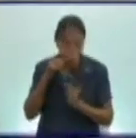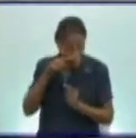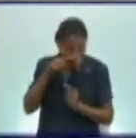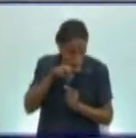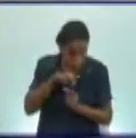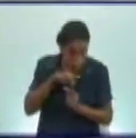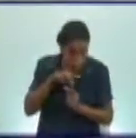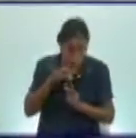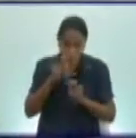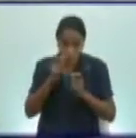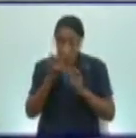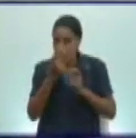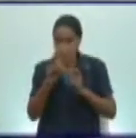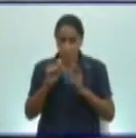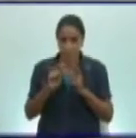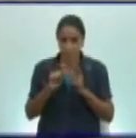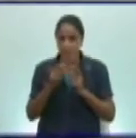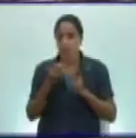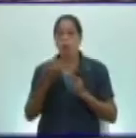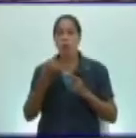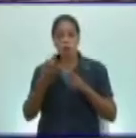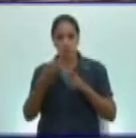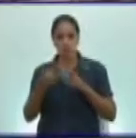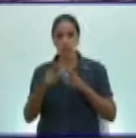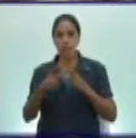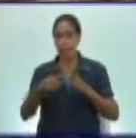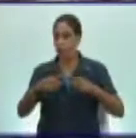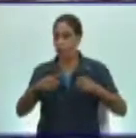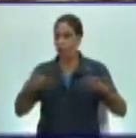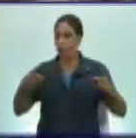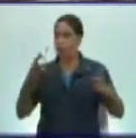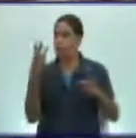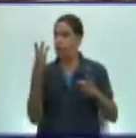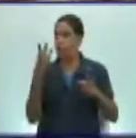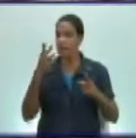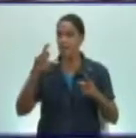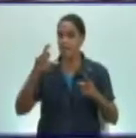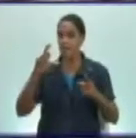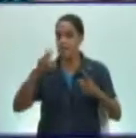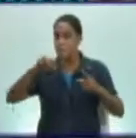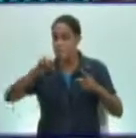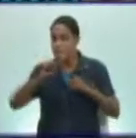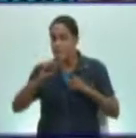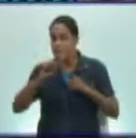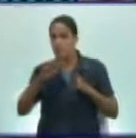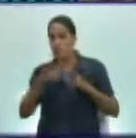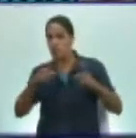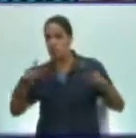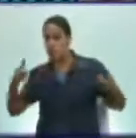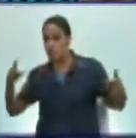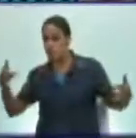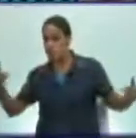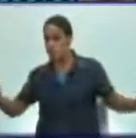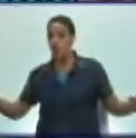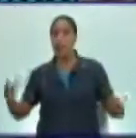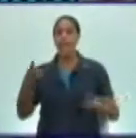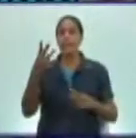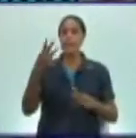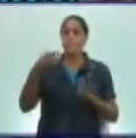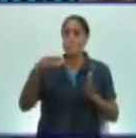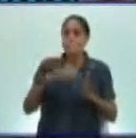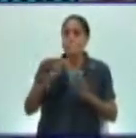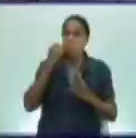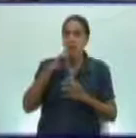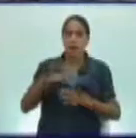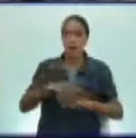milímetro, otros pueden llegar a medir hasta 3 metros. Son 3.000 veces más